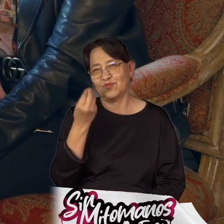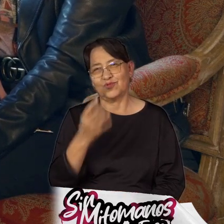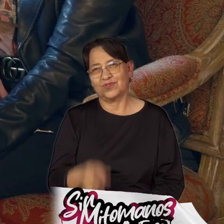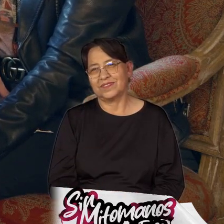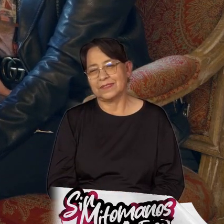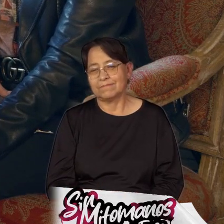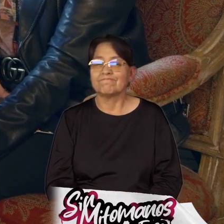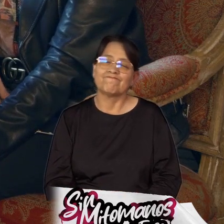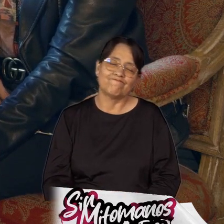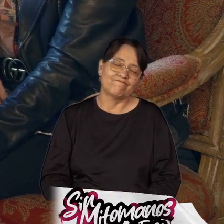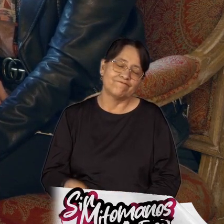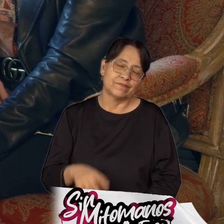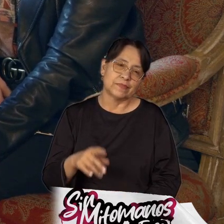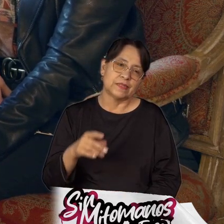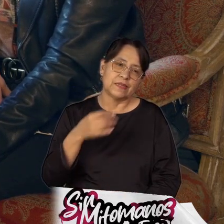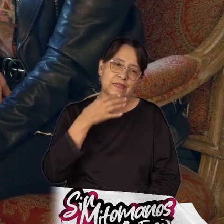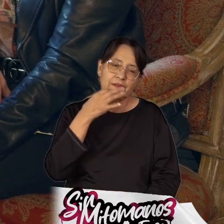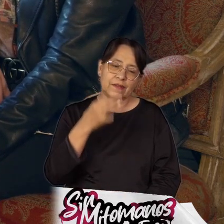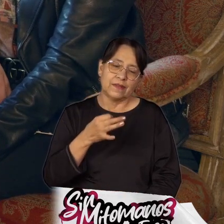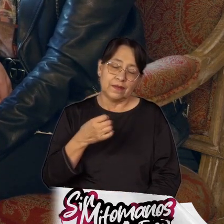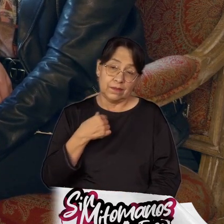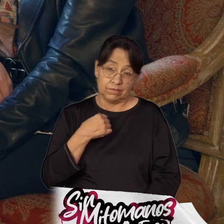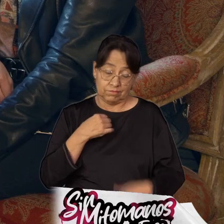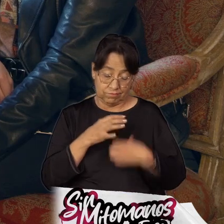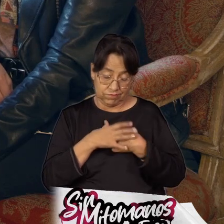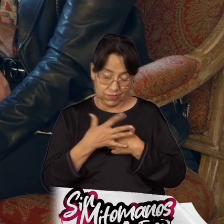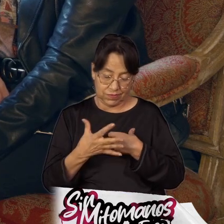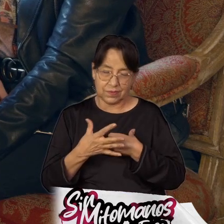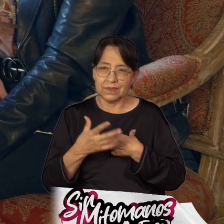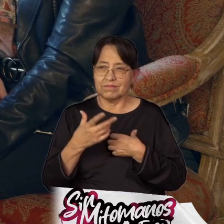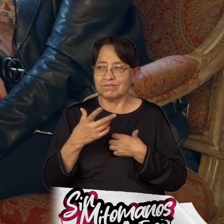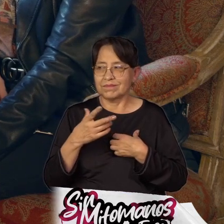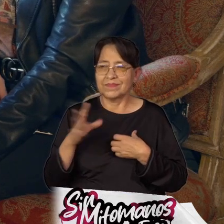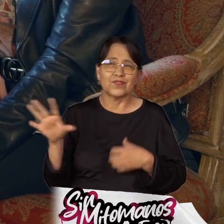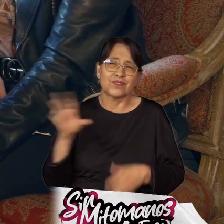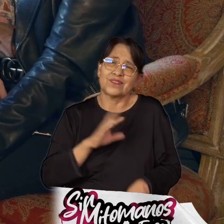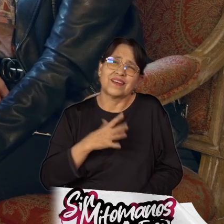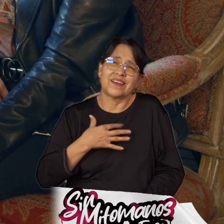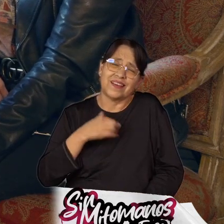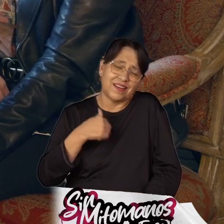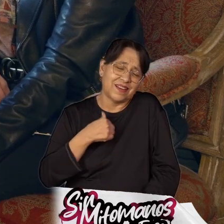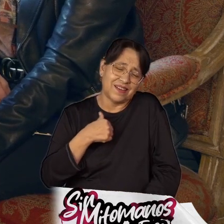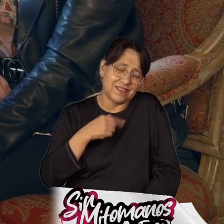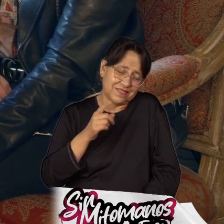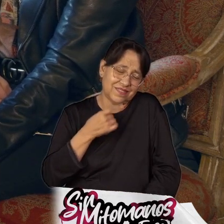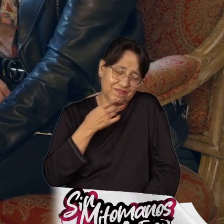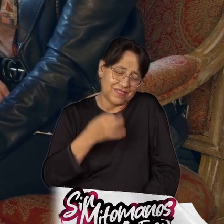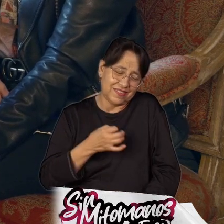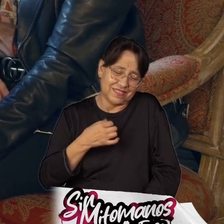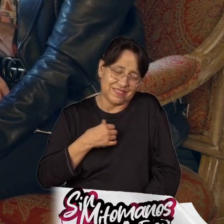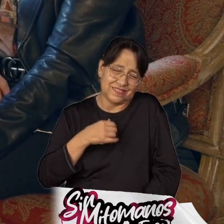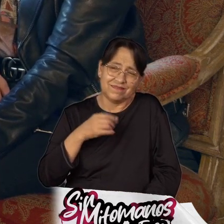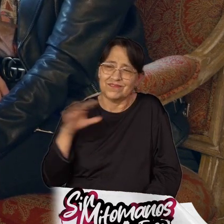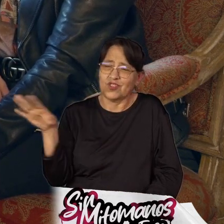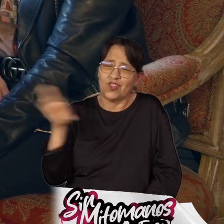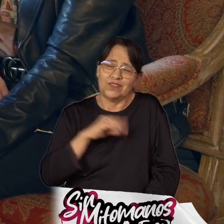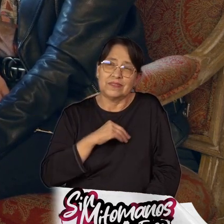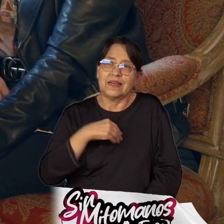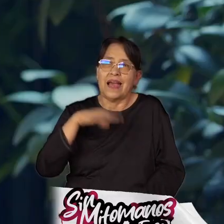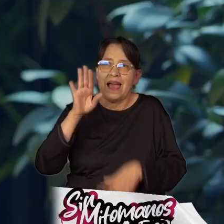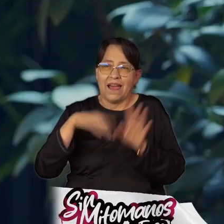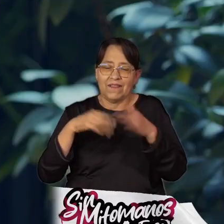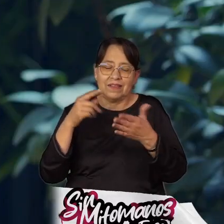algunas ocasiones, si somos sinceros, mucho erramos, mucho nos desviamos de tu palabra, de tu